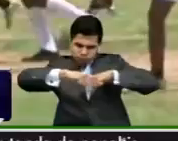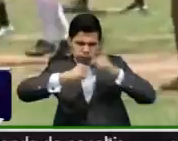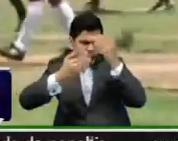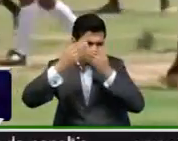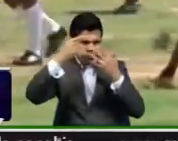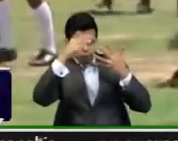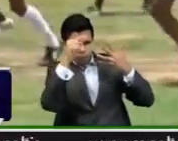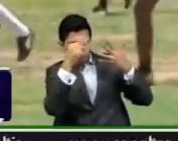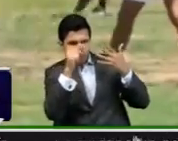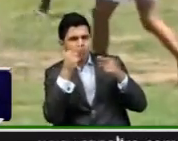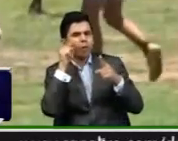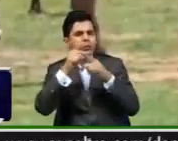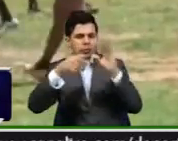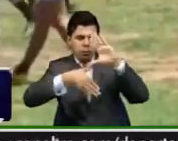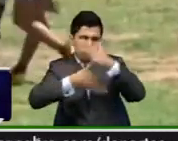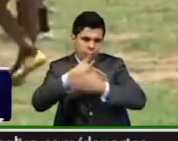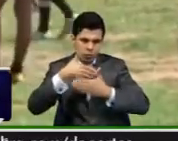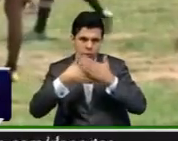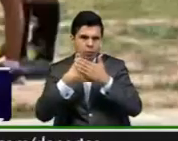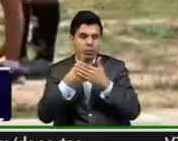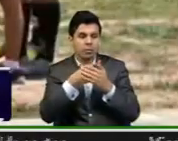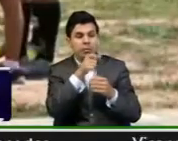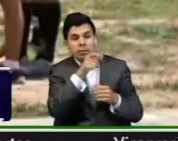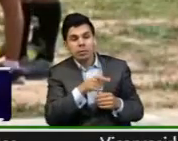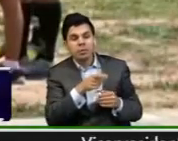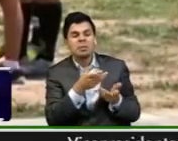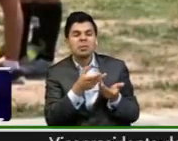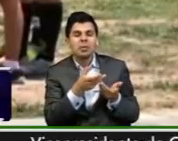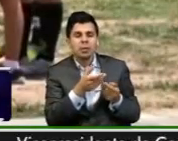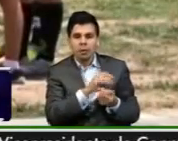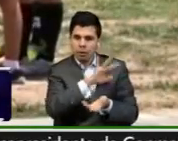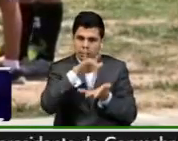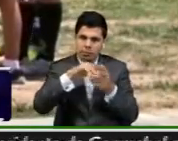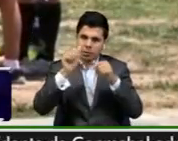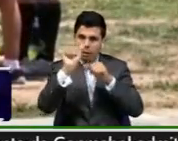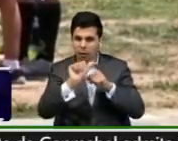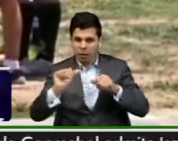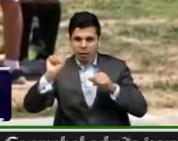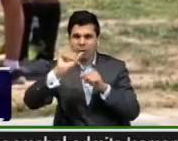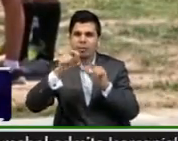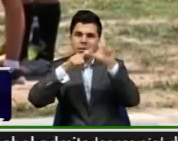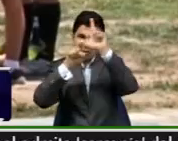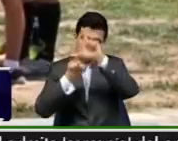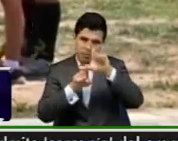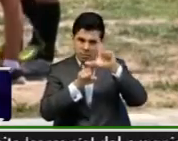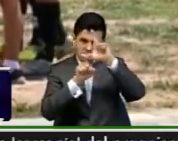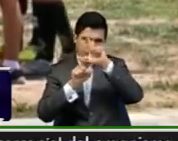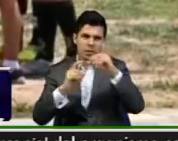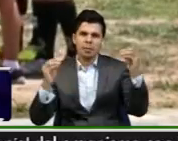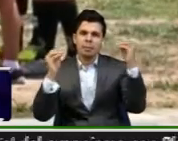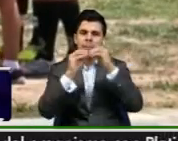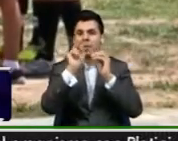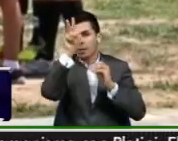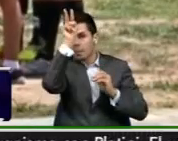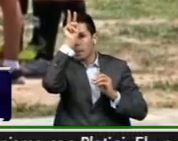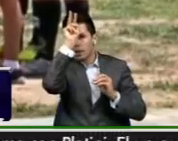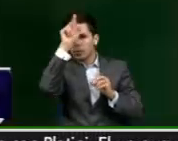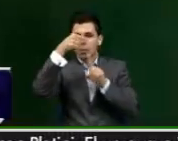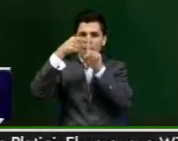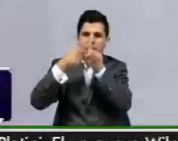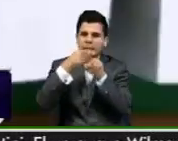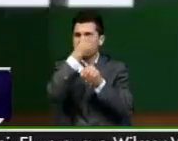en los próximos suramericanos. El primero de ellos se realizaría a finales de agosto en La Guajira y el otro en Perú en